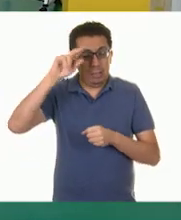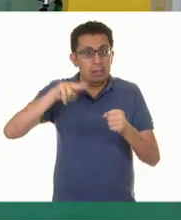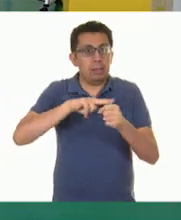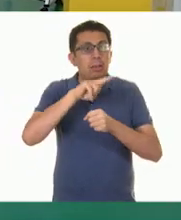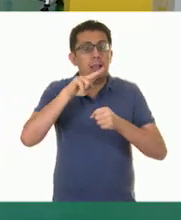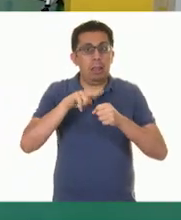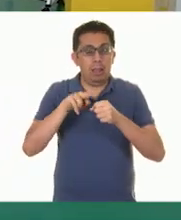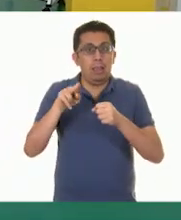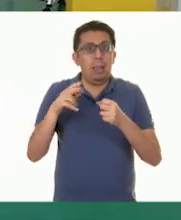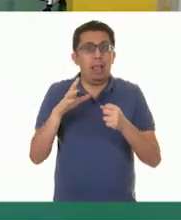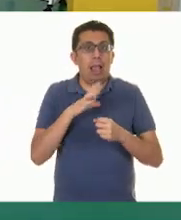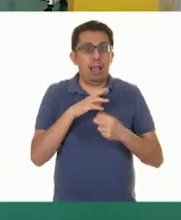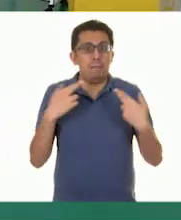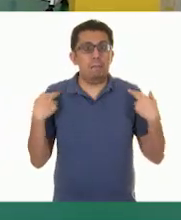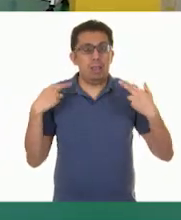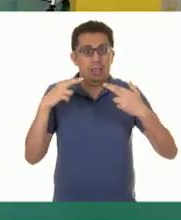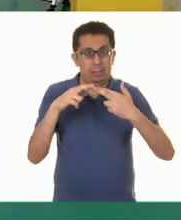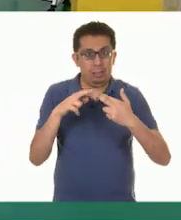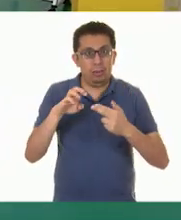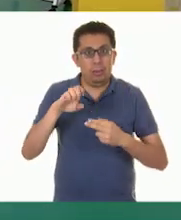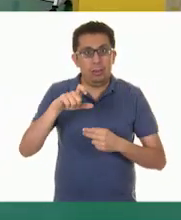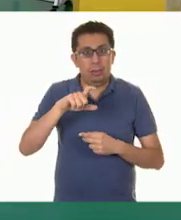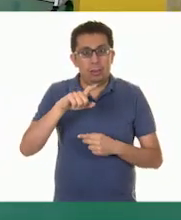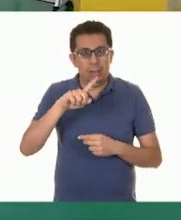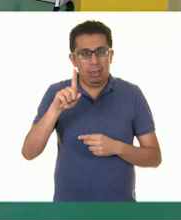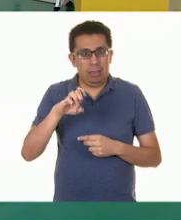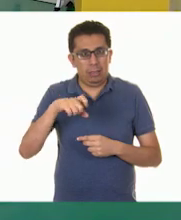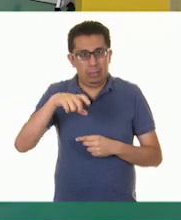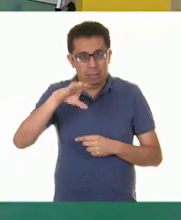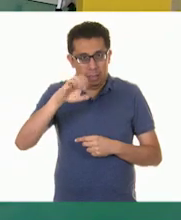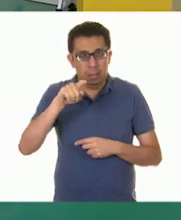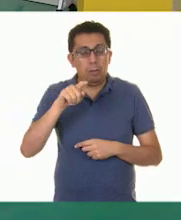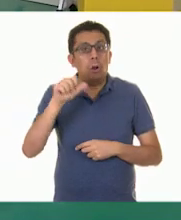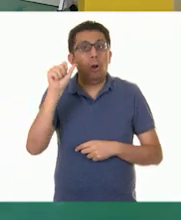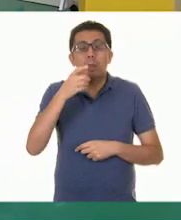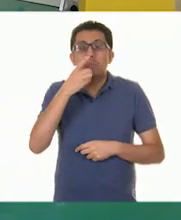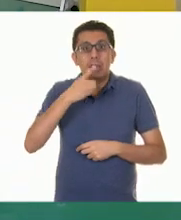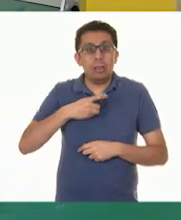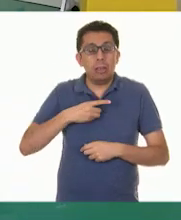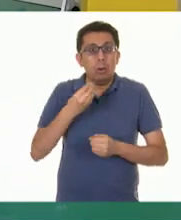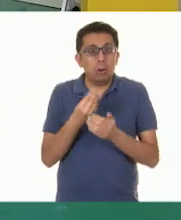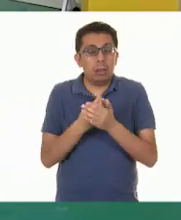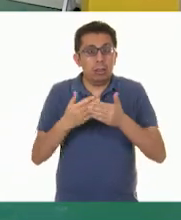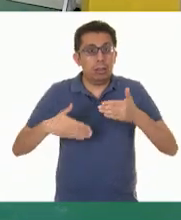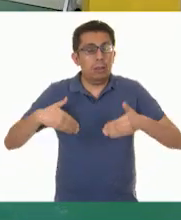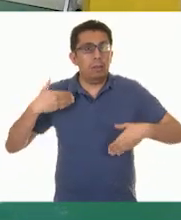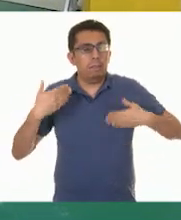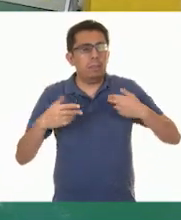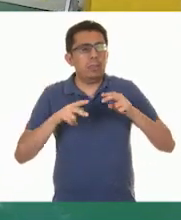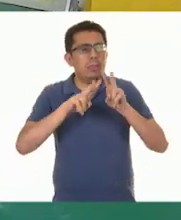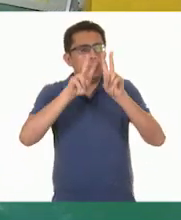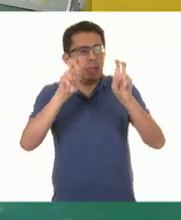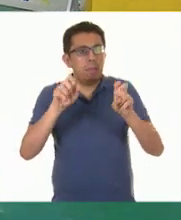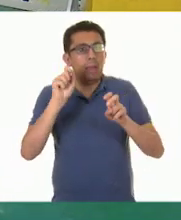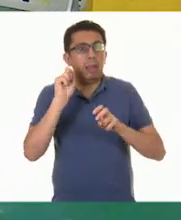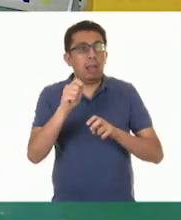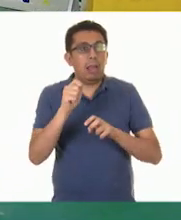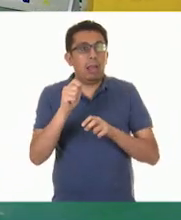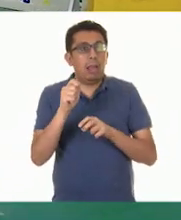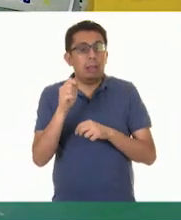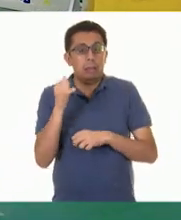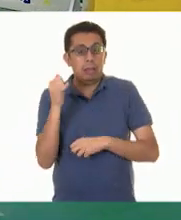la clase de hoy va a estar súper divertida, así que presten atención. Nuestro tema del día de hoy es tan lejos y